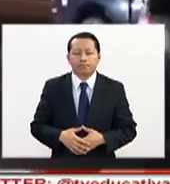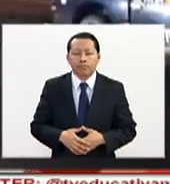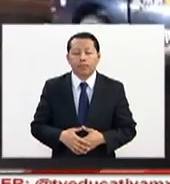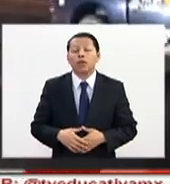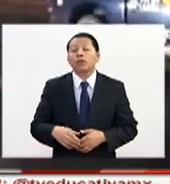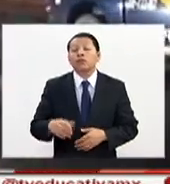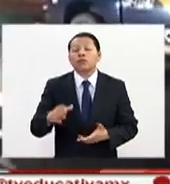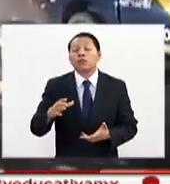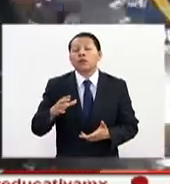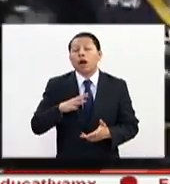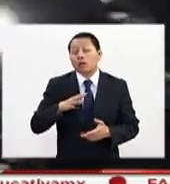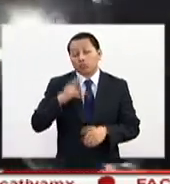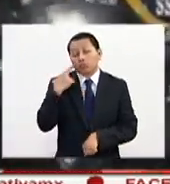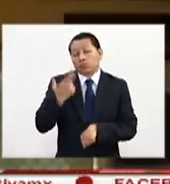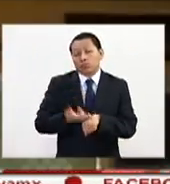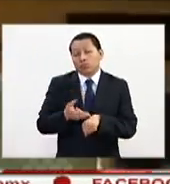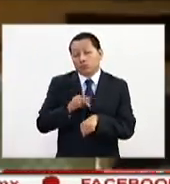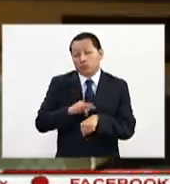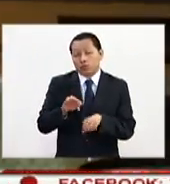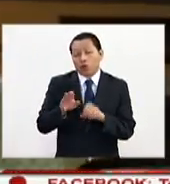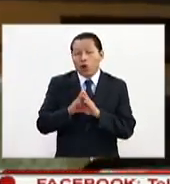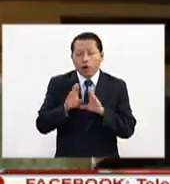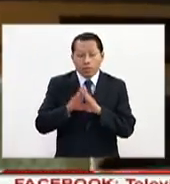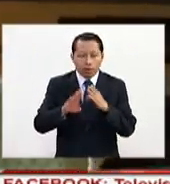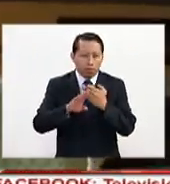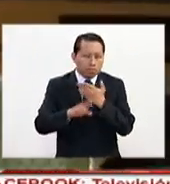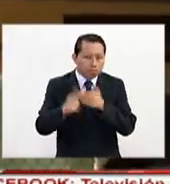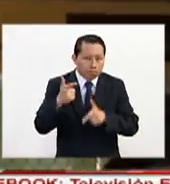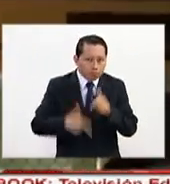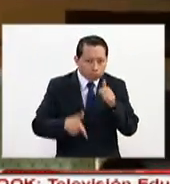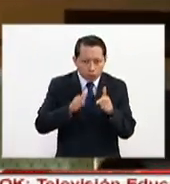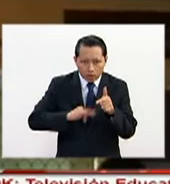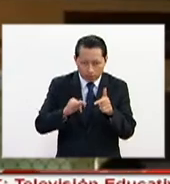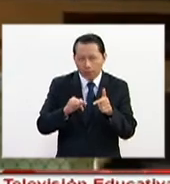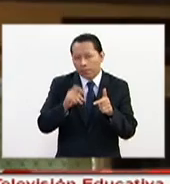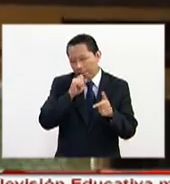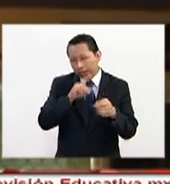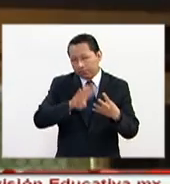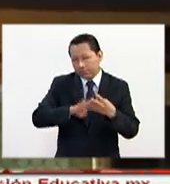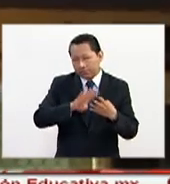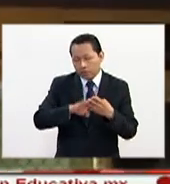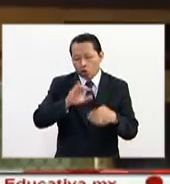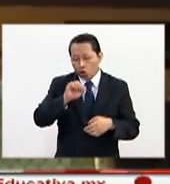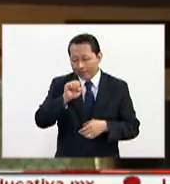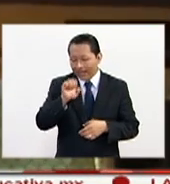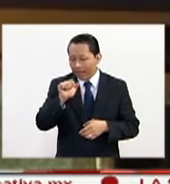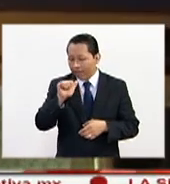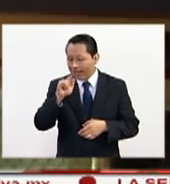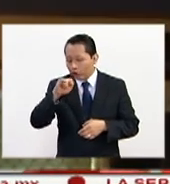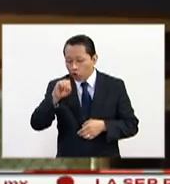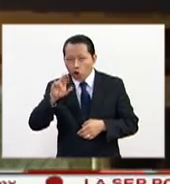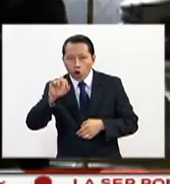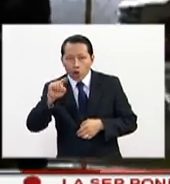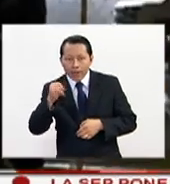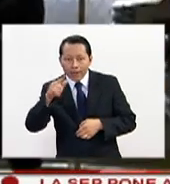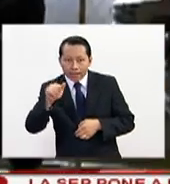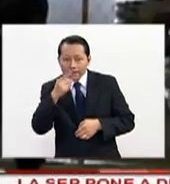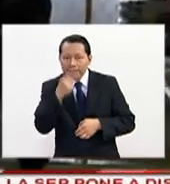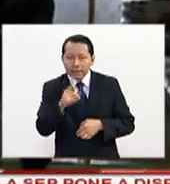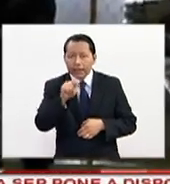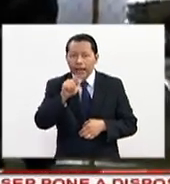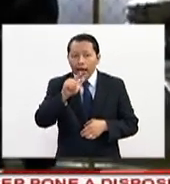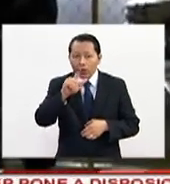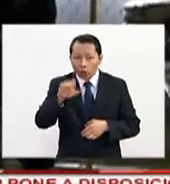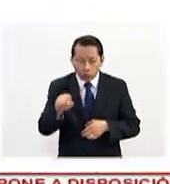El comisionado del órgano desconcentrado de prevención y readaptación social, José Alberto Rodríguez, informó que el Tatos